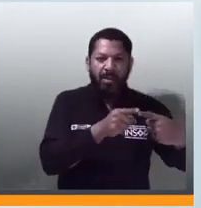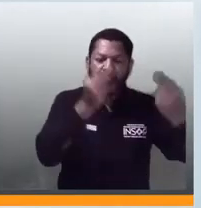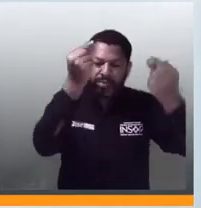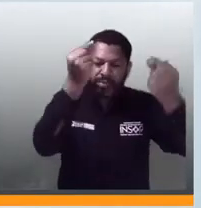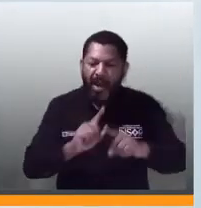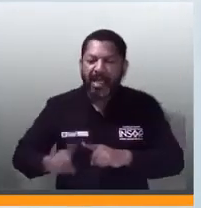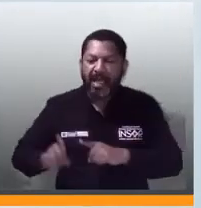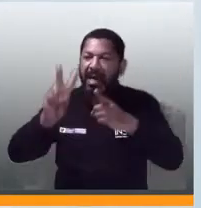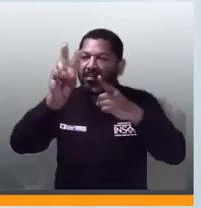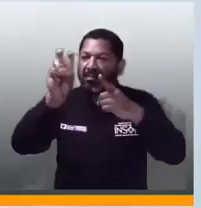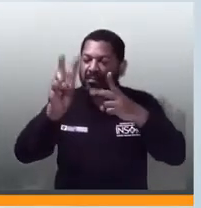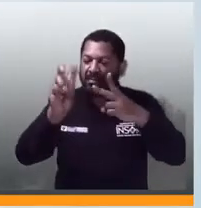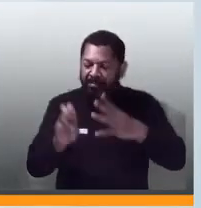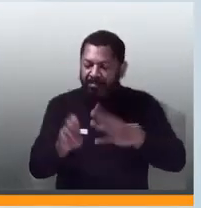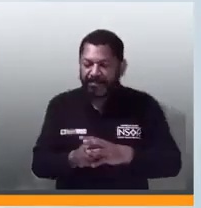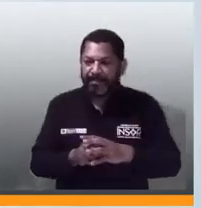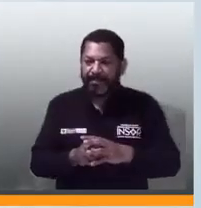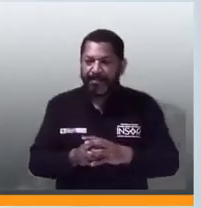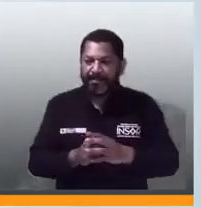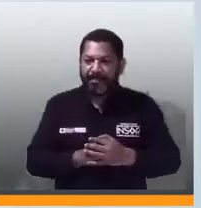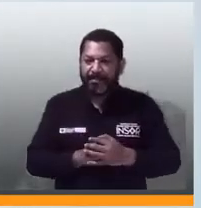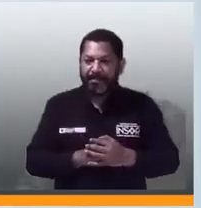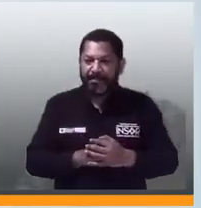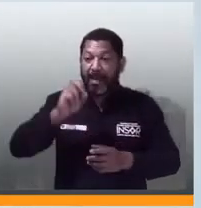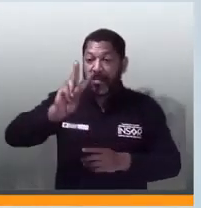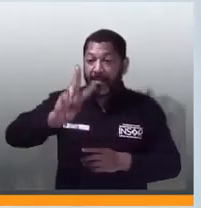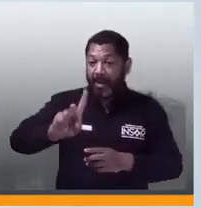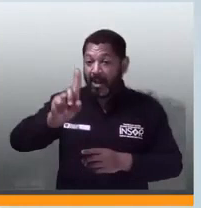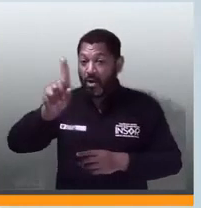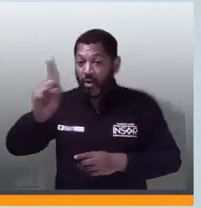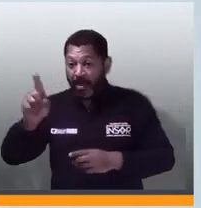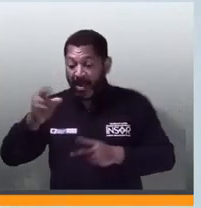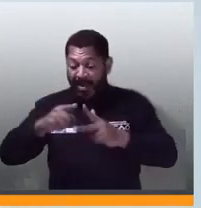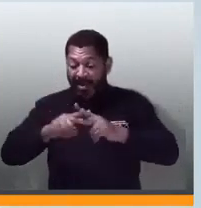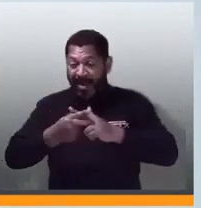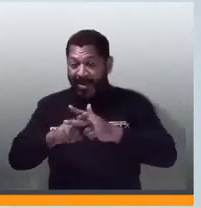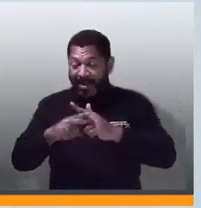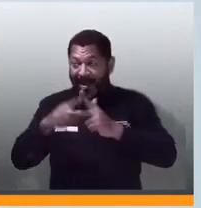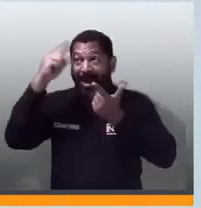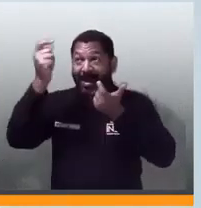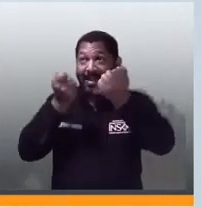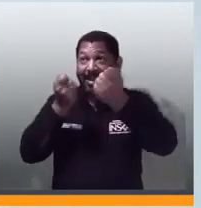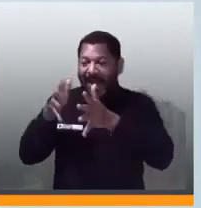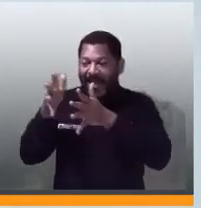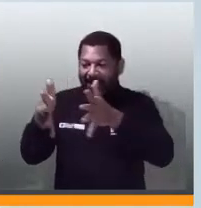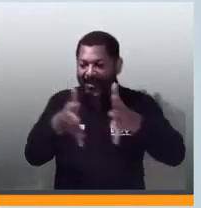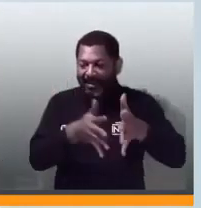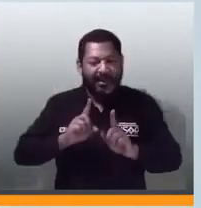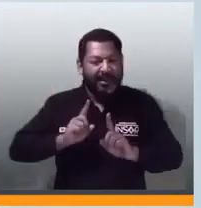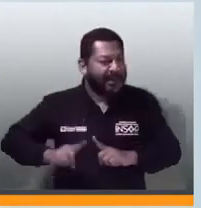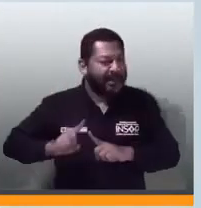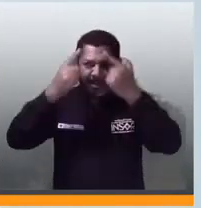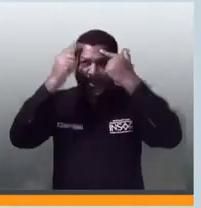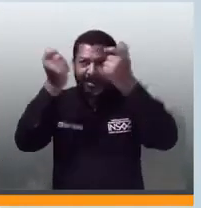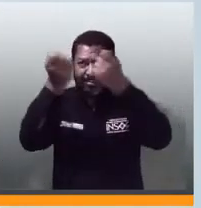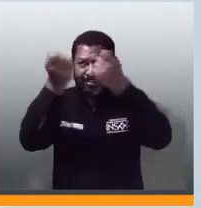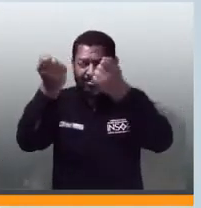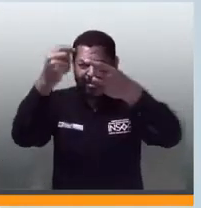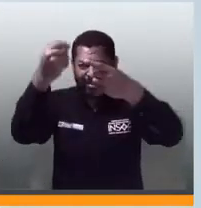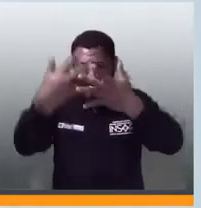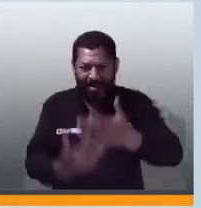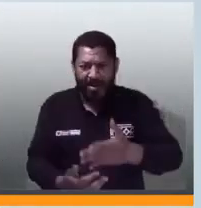inmersión. Tuvimos 21 talleres de estrategias de enseñanza, estrategias de todo